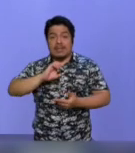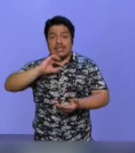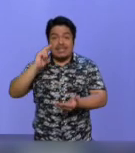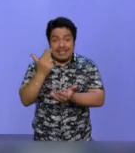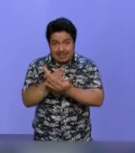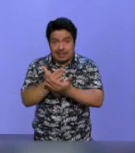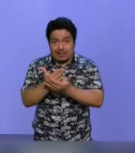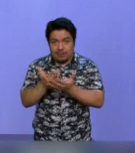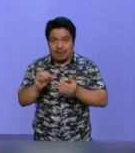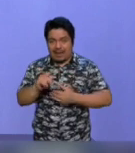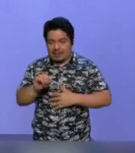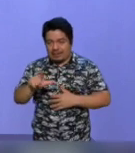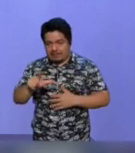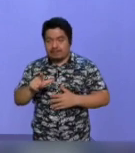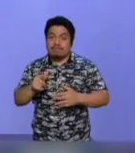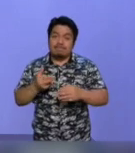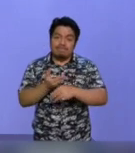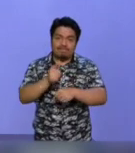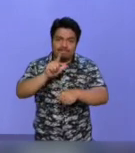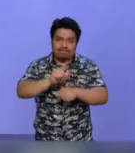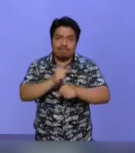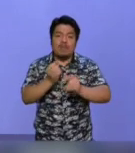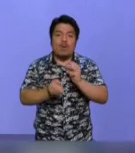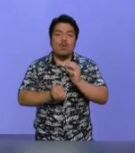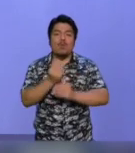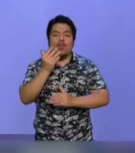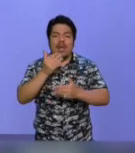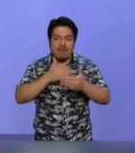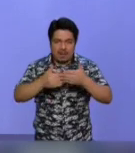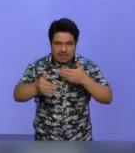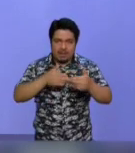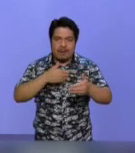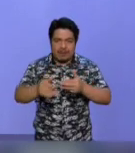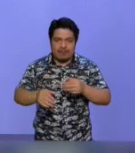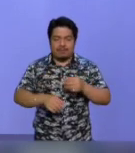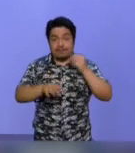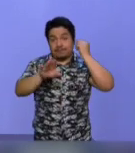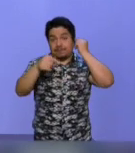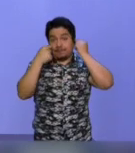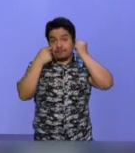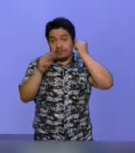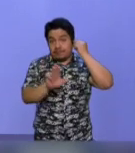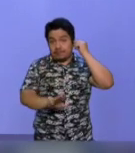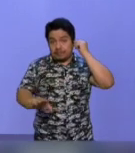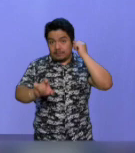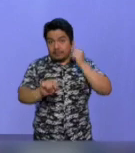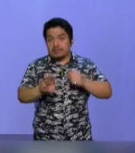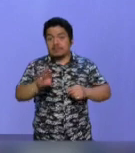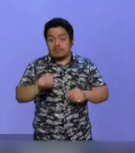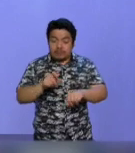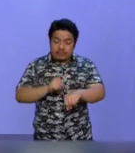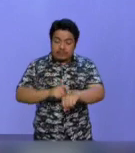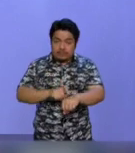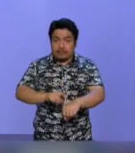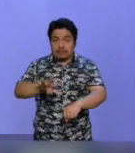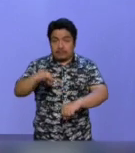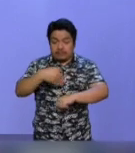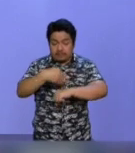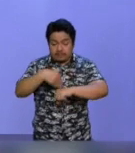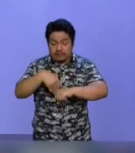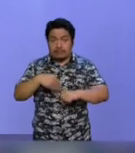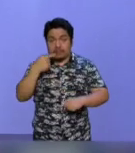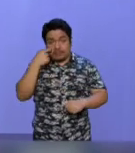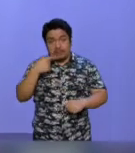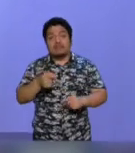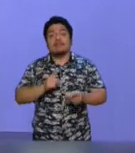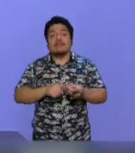la naturaleza al centro de un nuevo modelo de prosperidad. También le recuerdo que este miércoles 29 de mayo, en punto de las 4 de la tarde, la